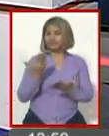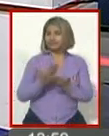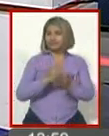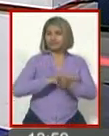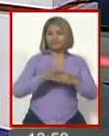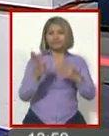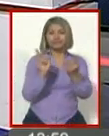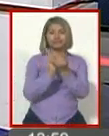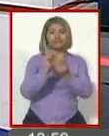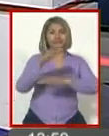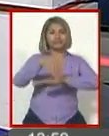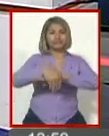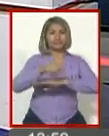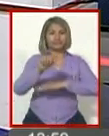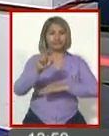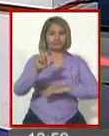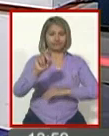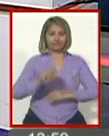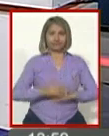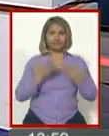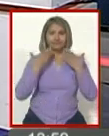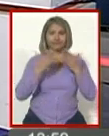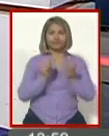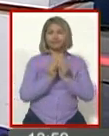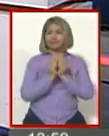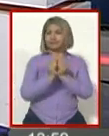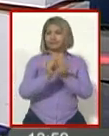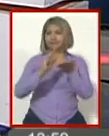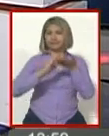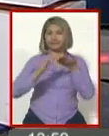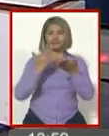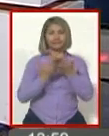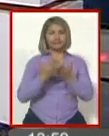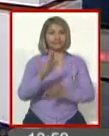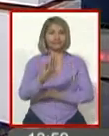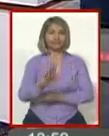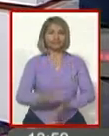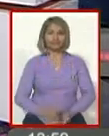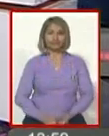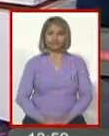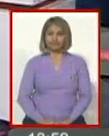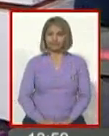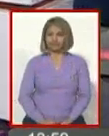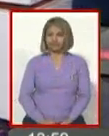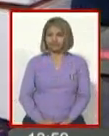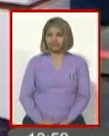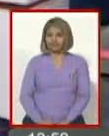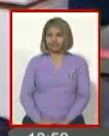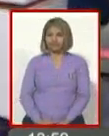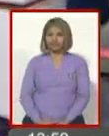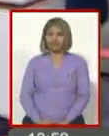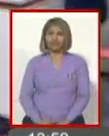al final, nos reencontramos esta noche a las 20:30. Gracias por su compañía, permiso, buenas tardes.